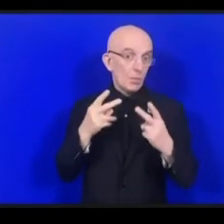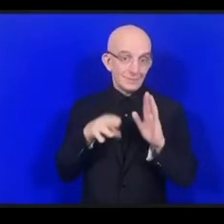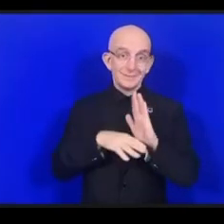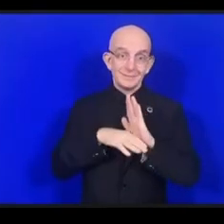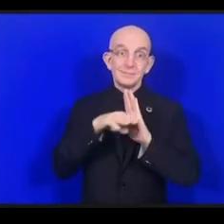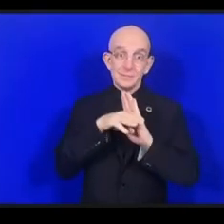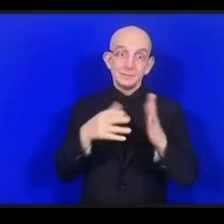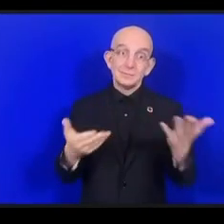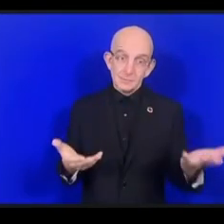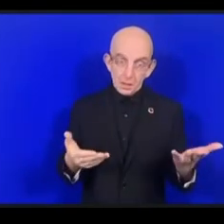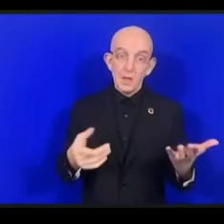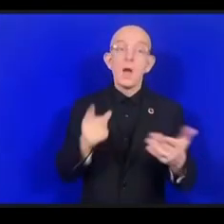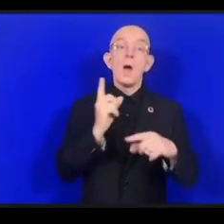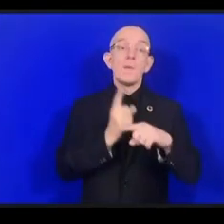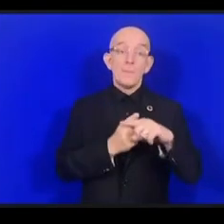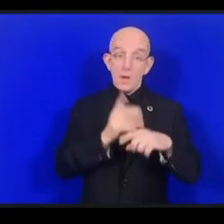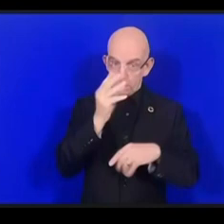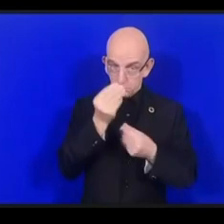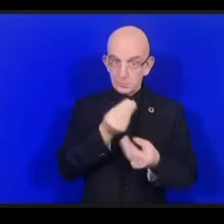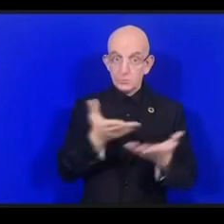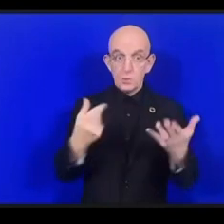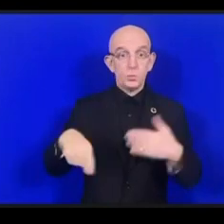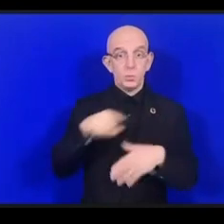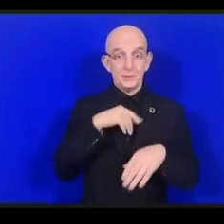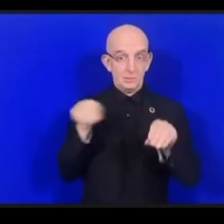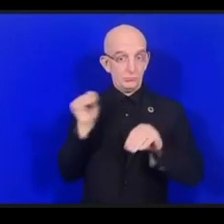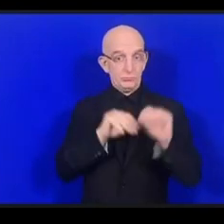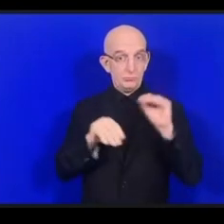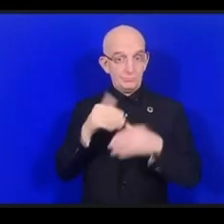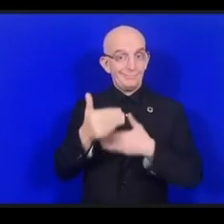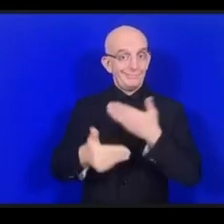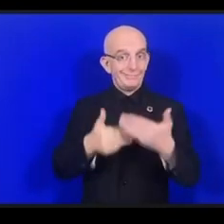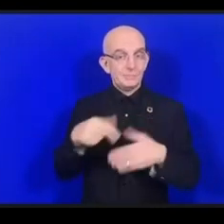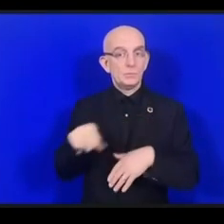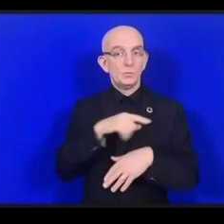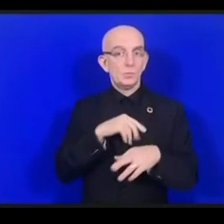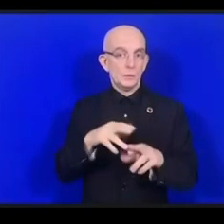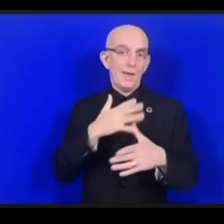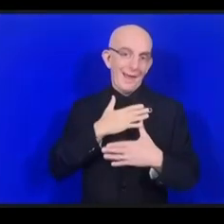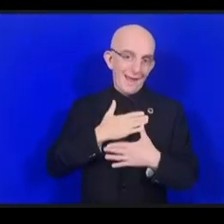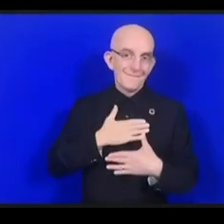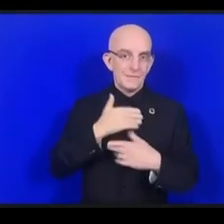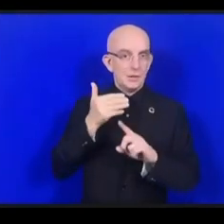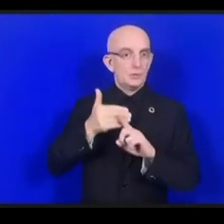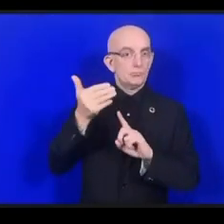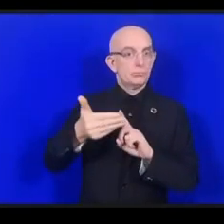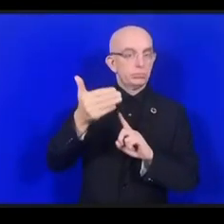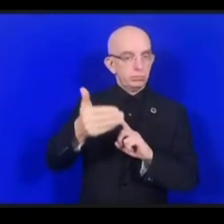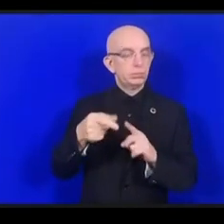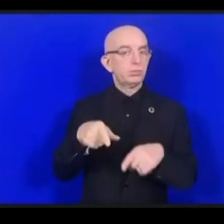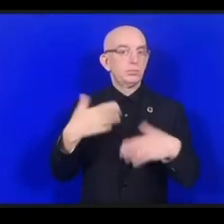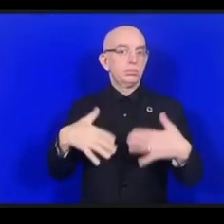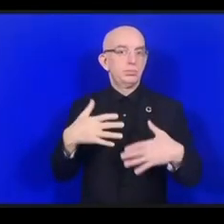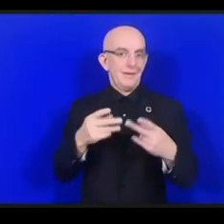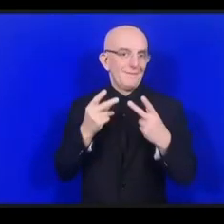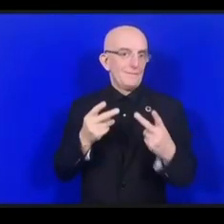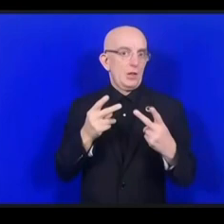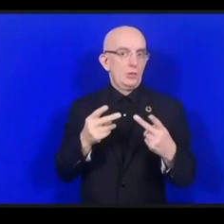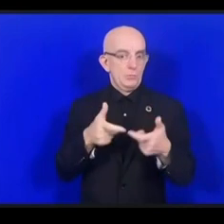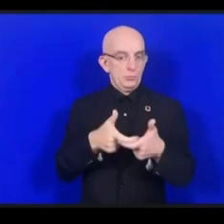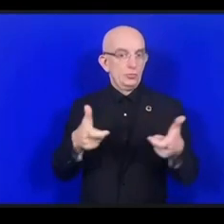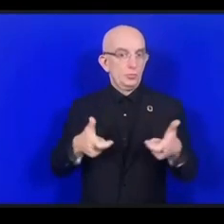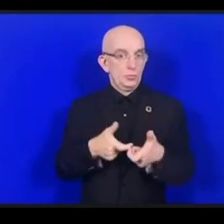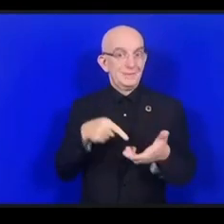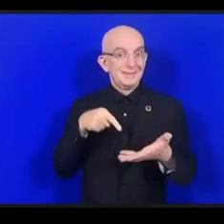lo que creemos que va a ser una caja de herramientas muy valiosa que va a establecer las normas de ciberseguridad que podrá ser una